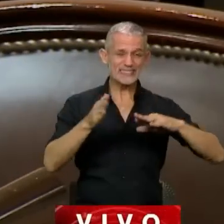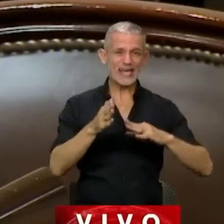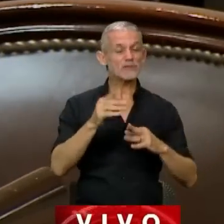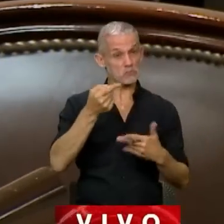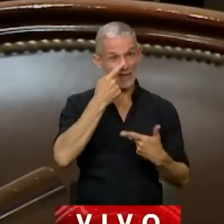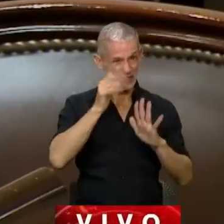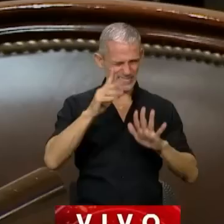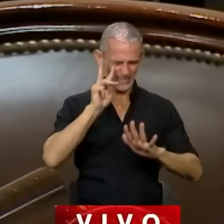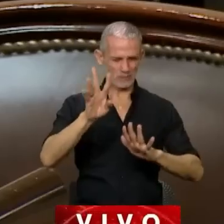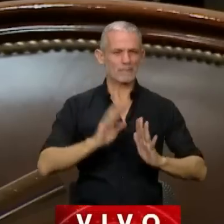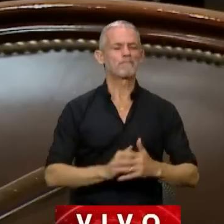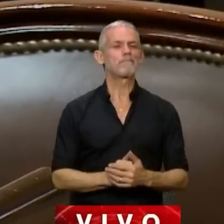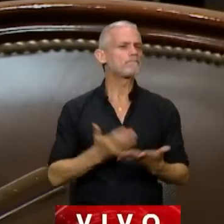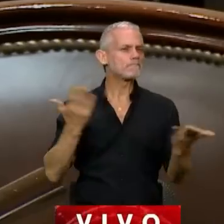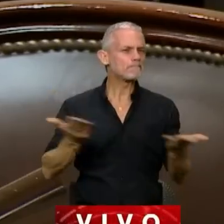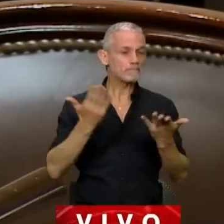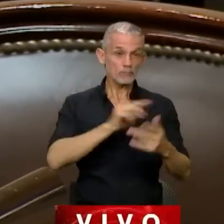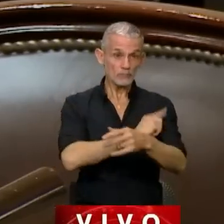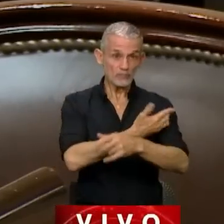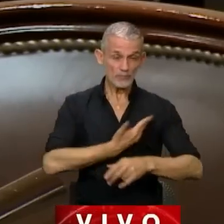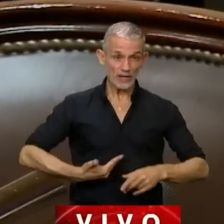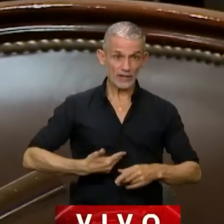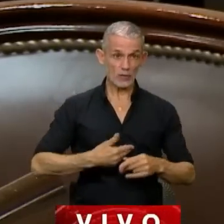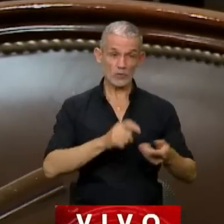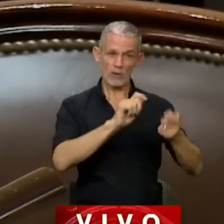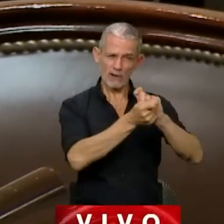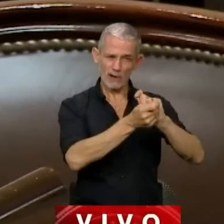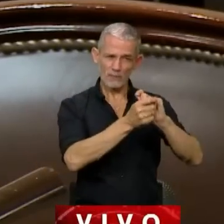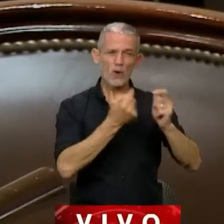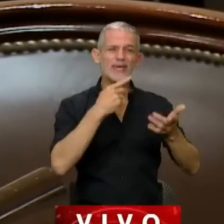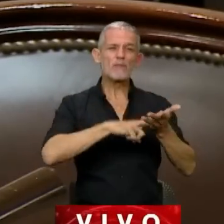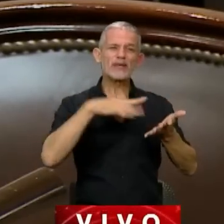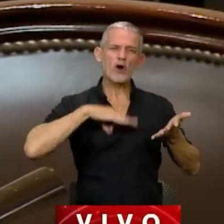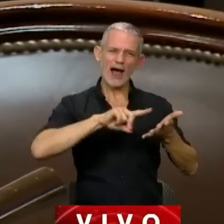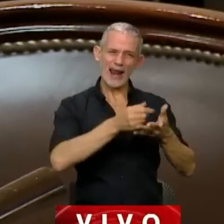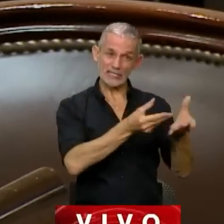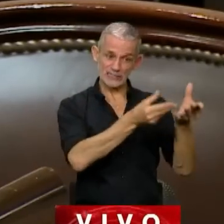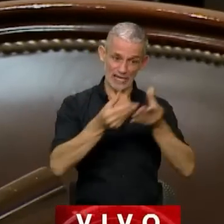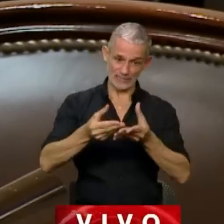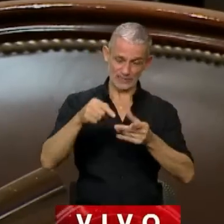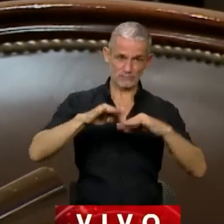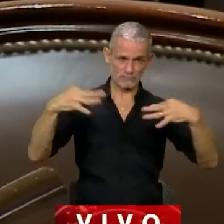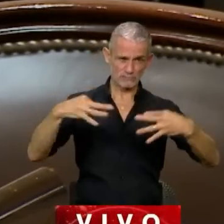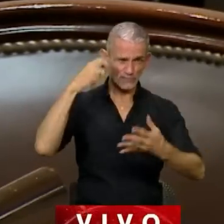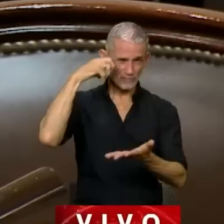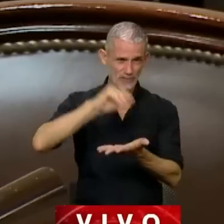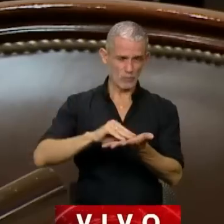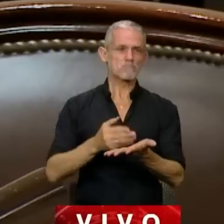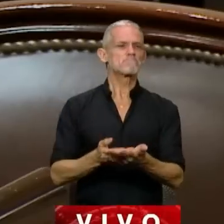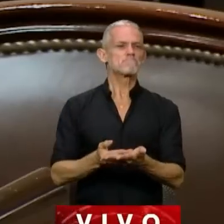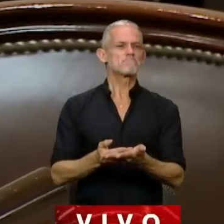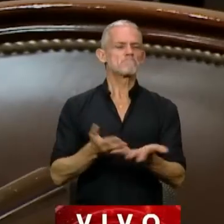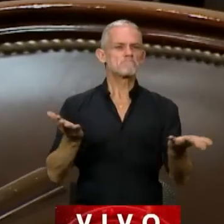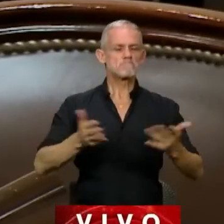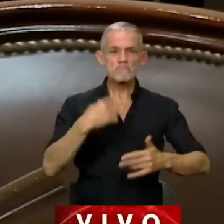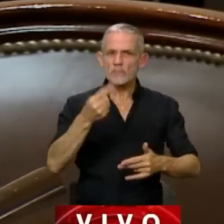muy interesante. El Ejecutivo manda una reforma al impuesto de las ganancias. ¿Y sabe una cosa?